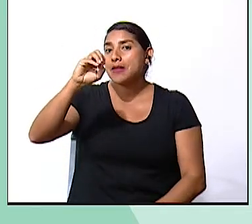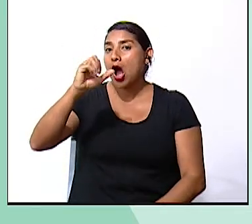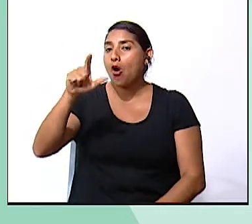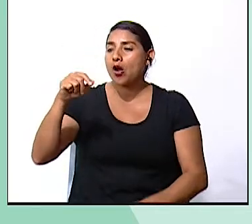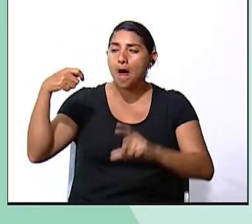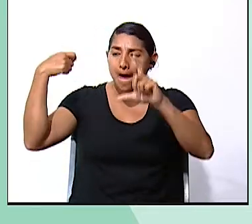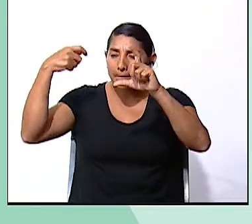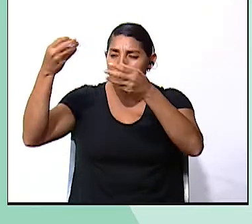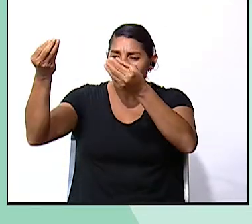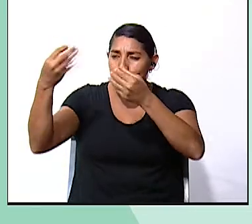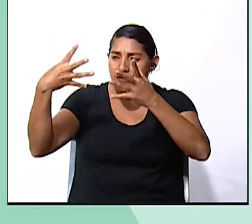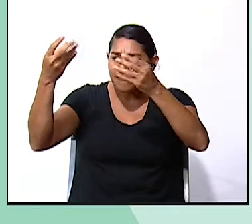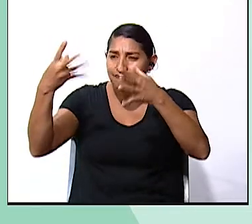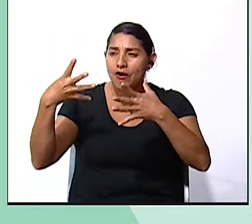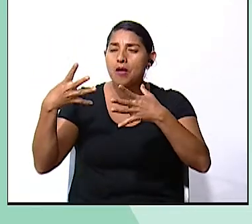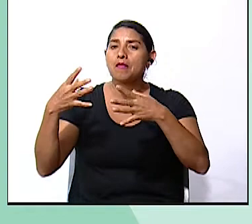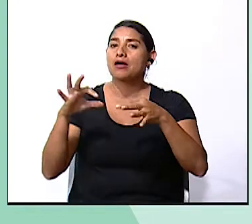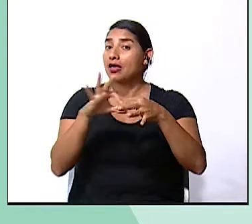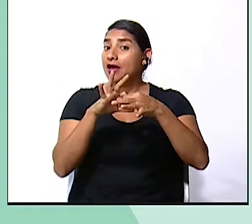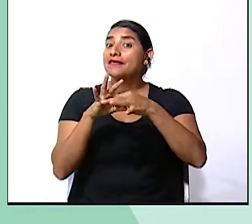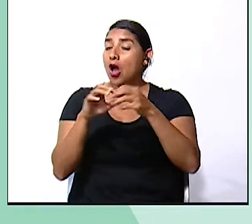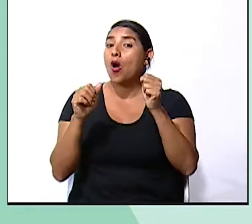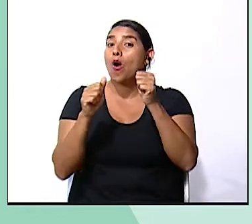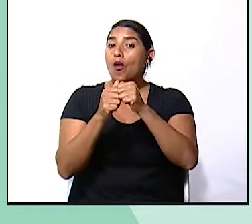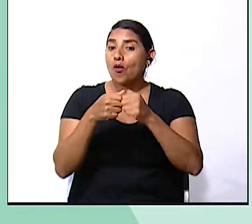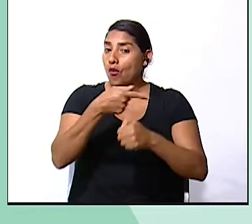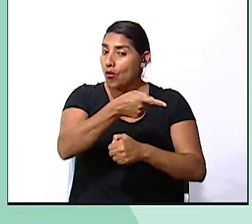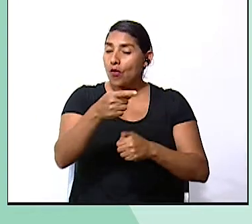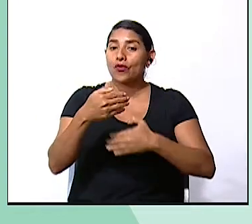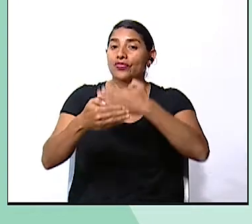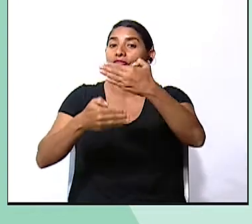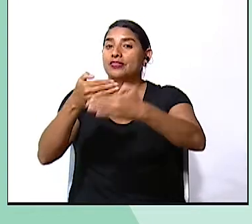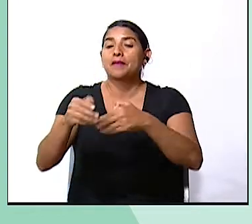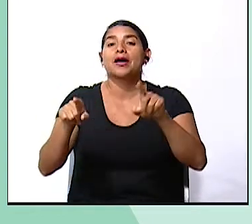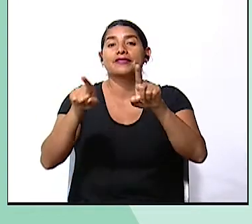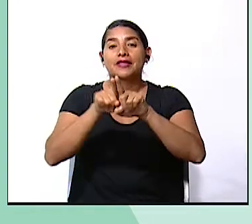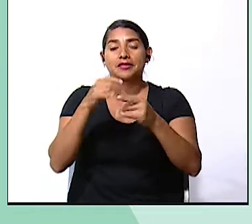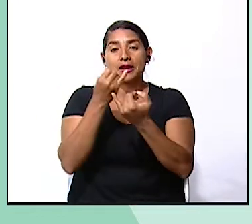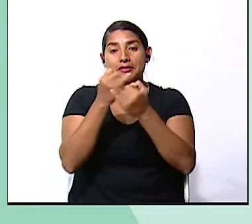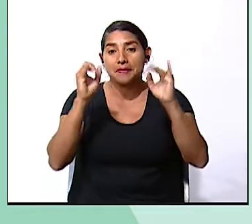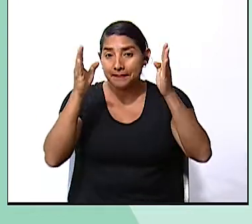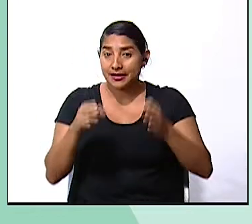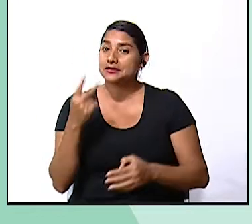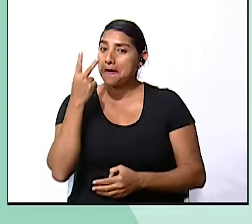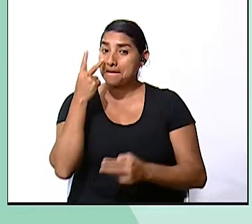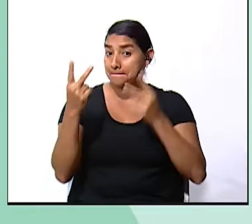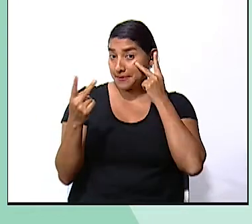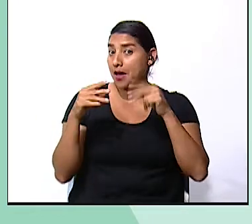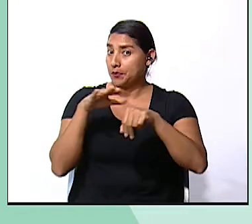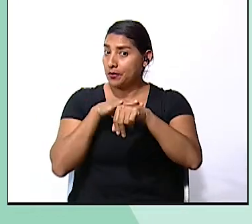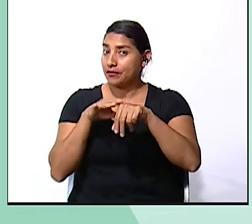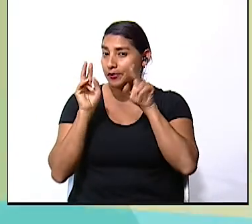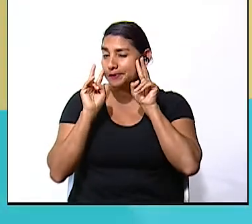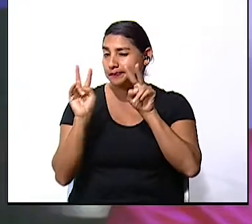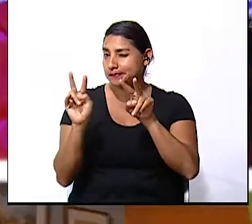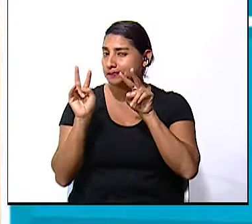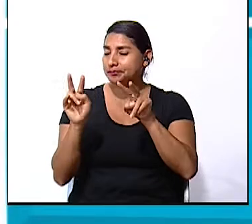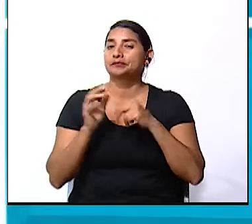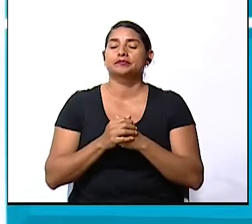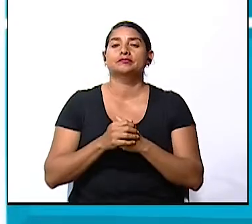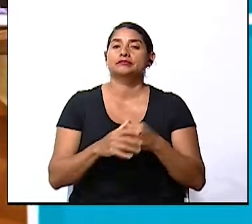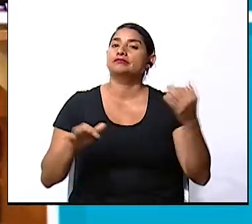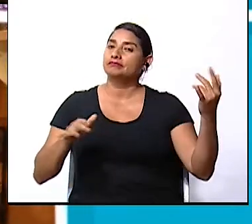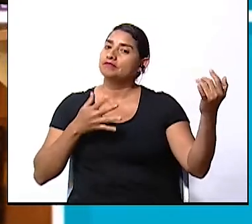cápsula informativa que tiene que ver con todo el proceso también de la independencia. Vamos a observarlo.